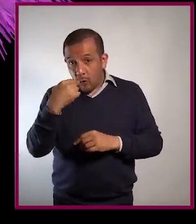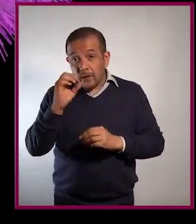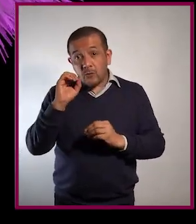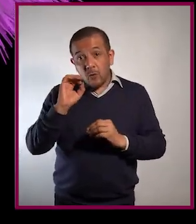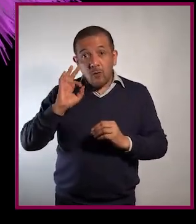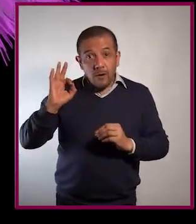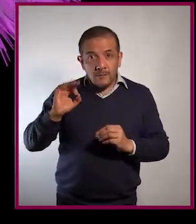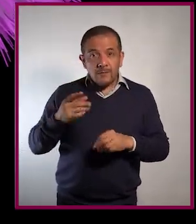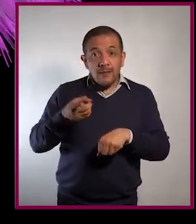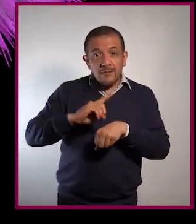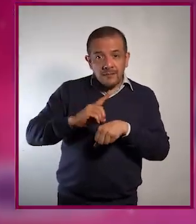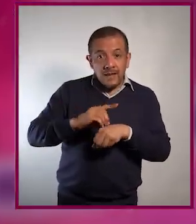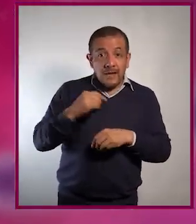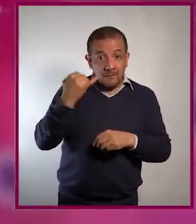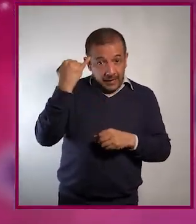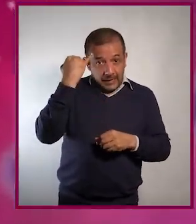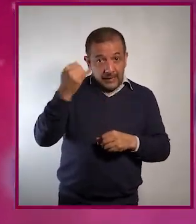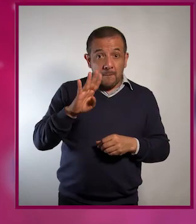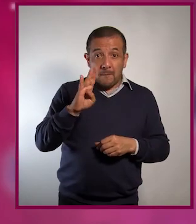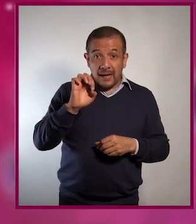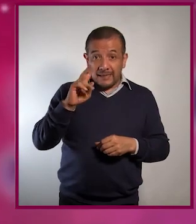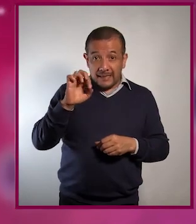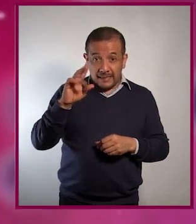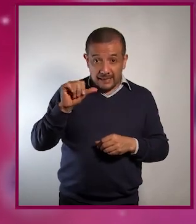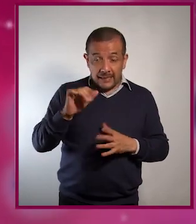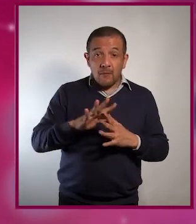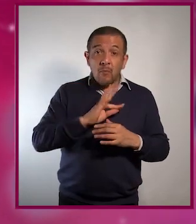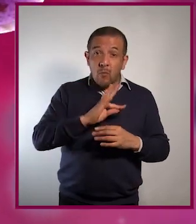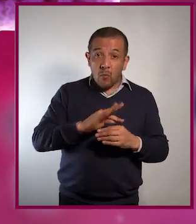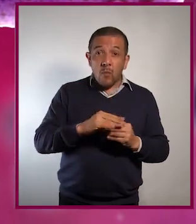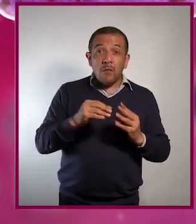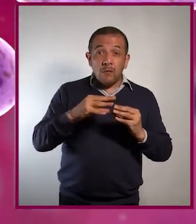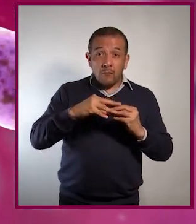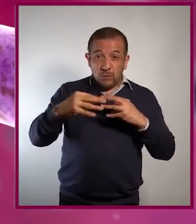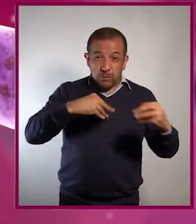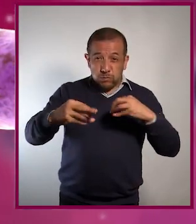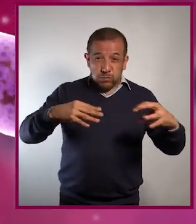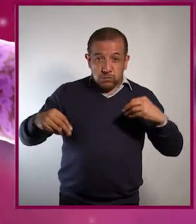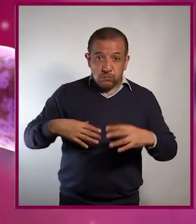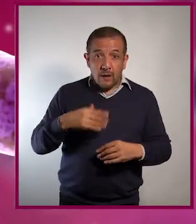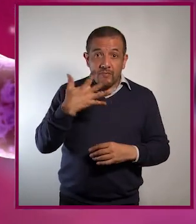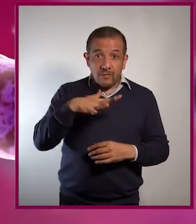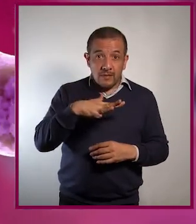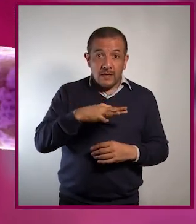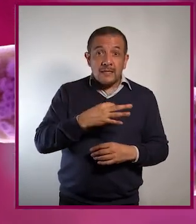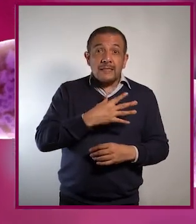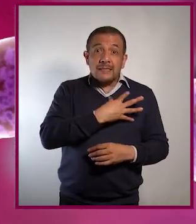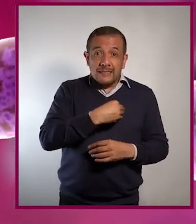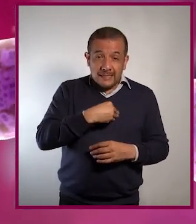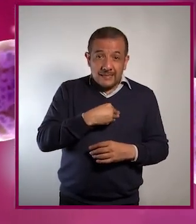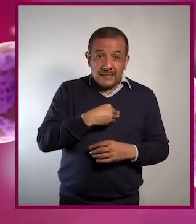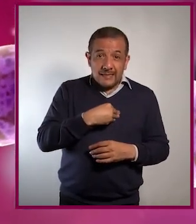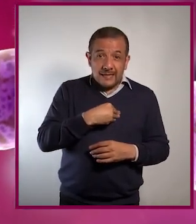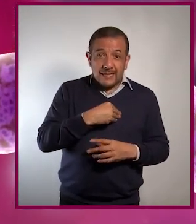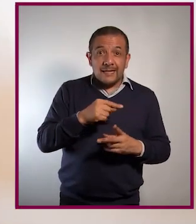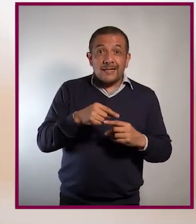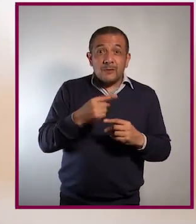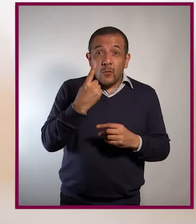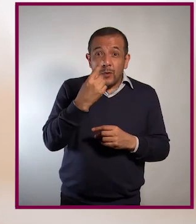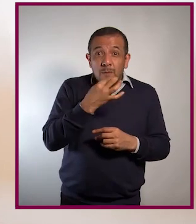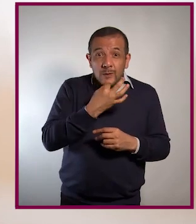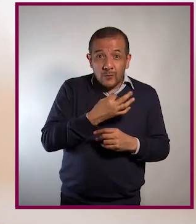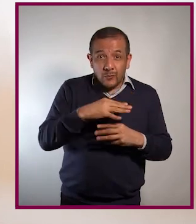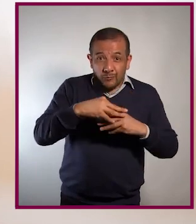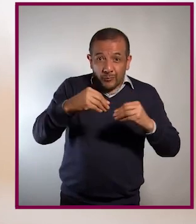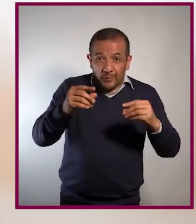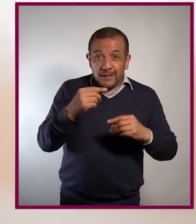que una bacteria es capaz de dividirse y tener unas 10 hijas bacterias por minuto.